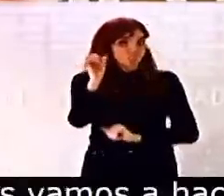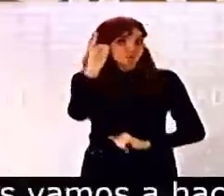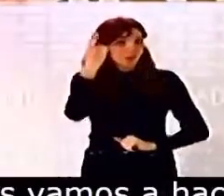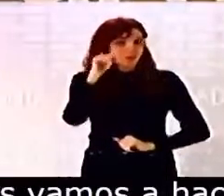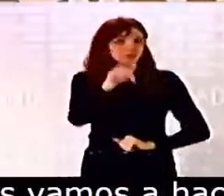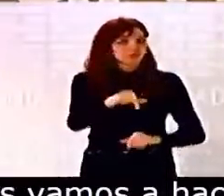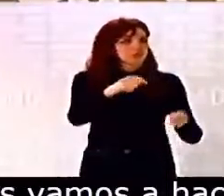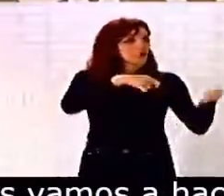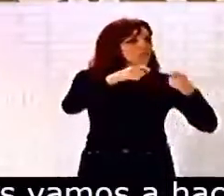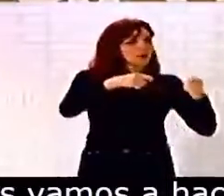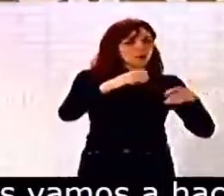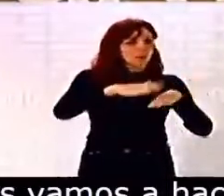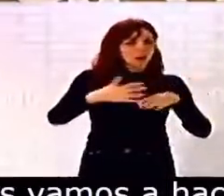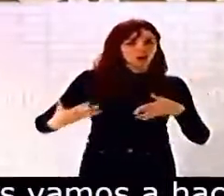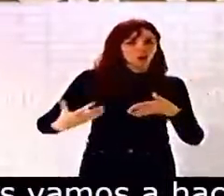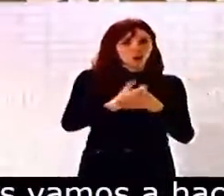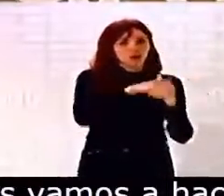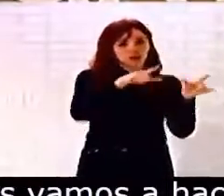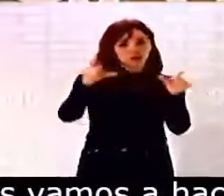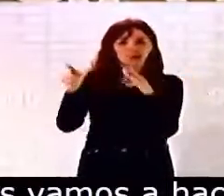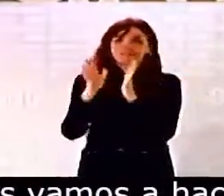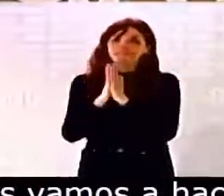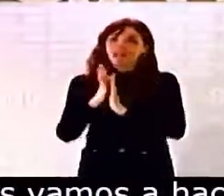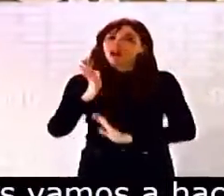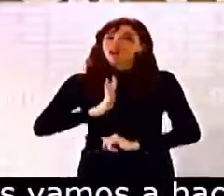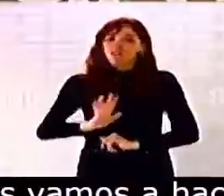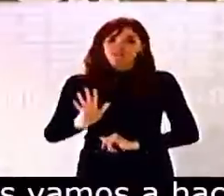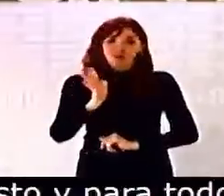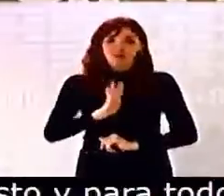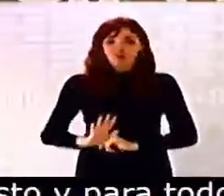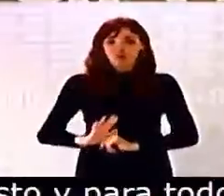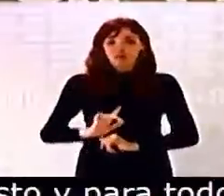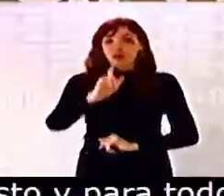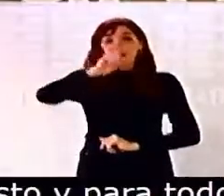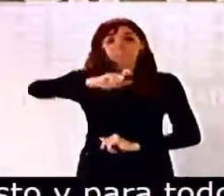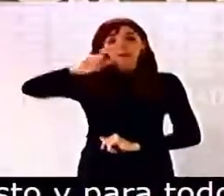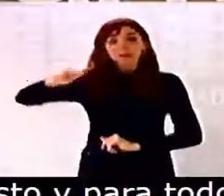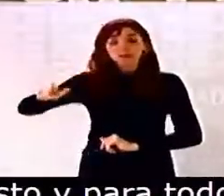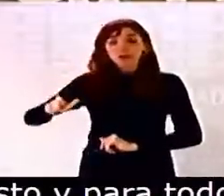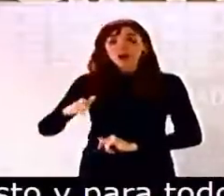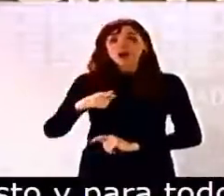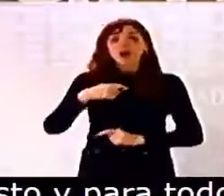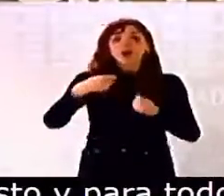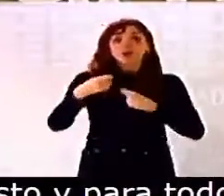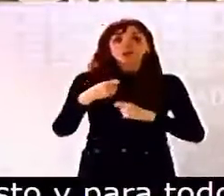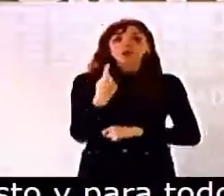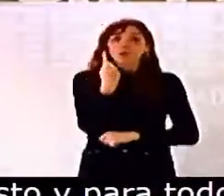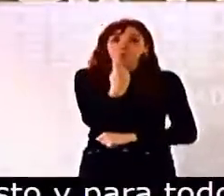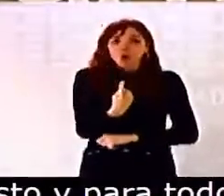y para todos los comercios. Por favor, que la gente vaya a comprar de una en una.